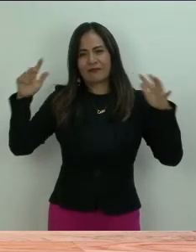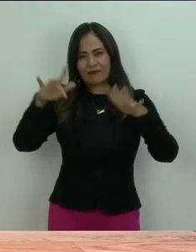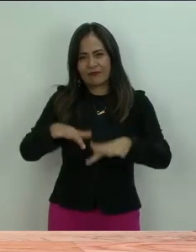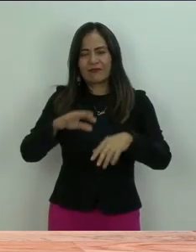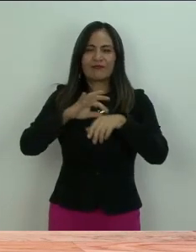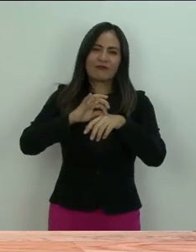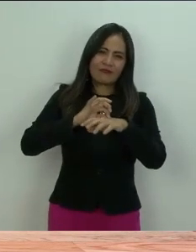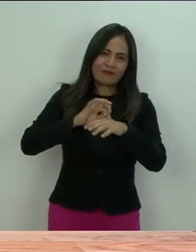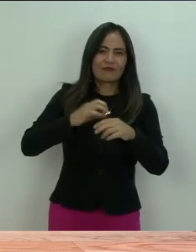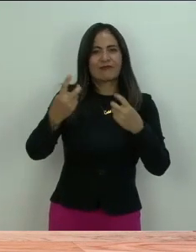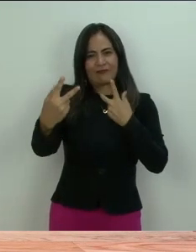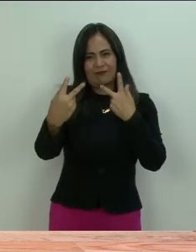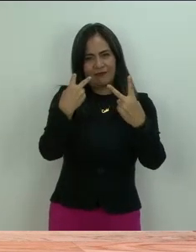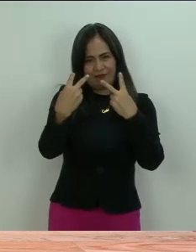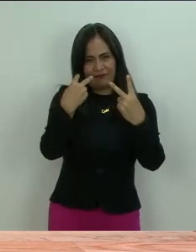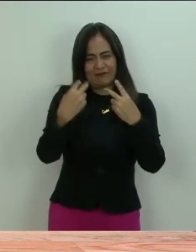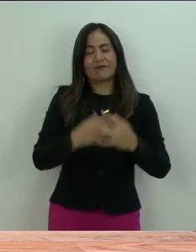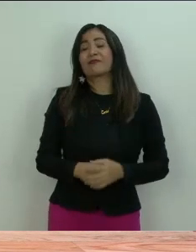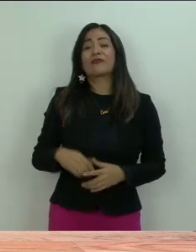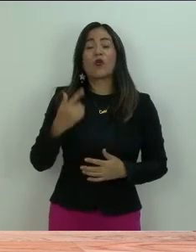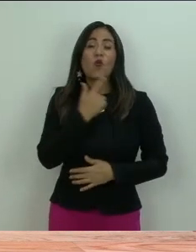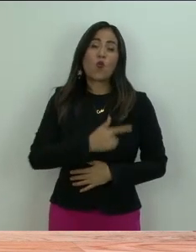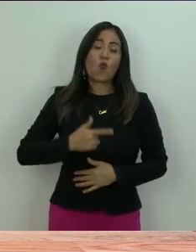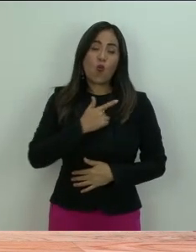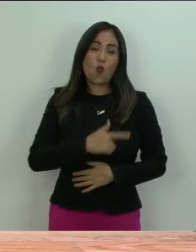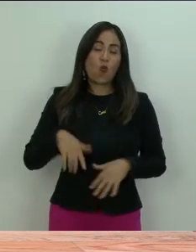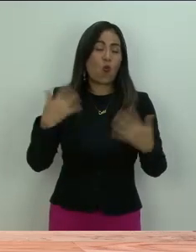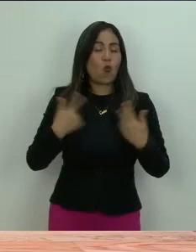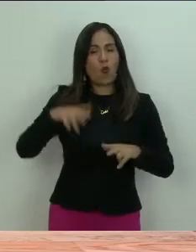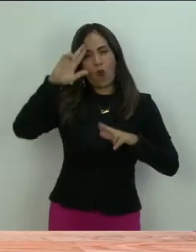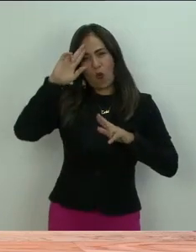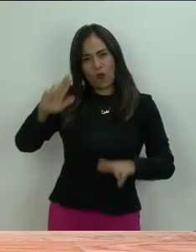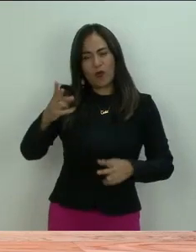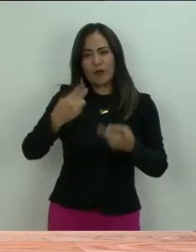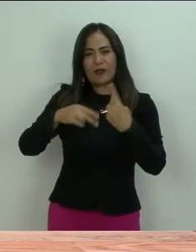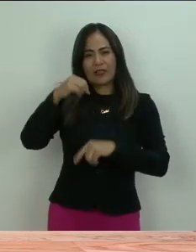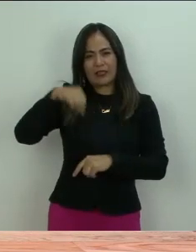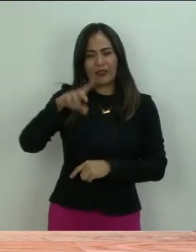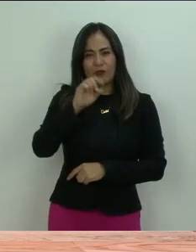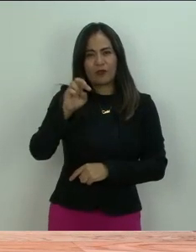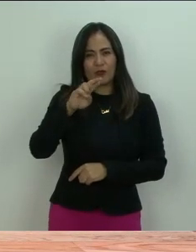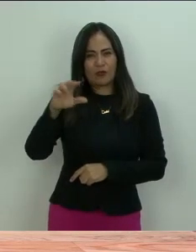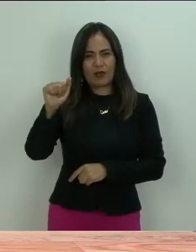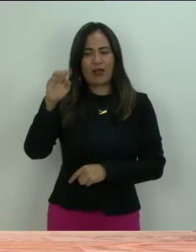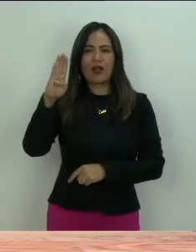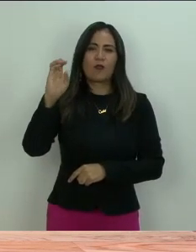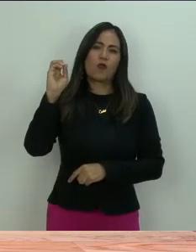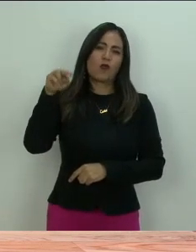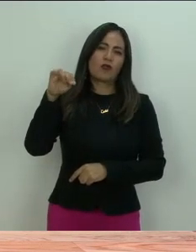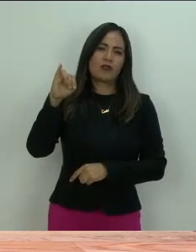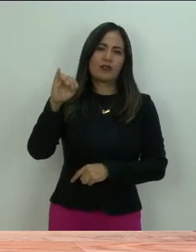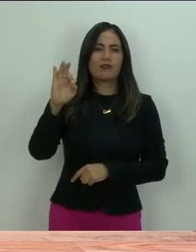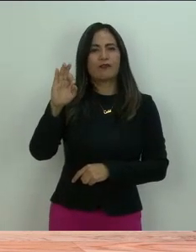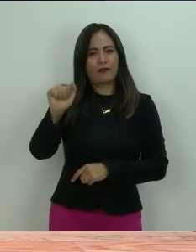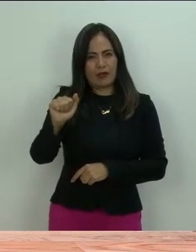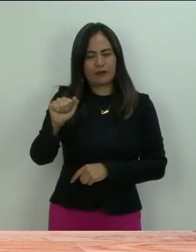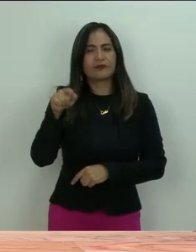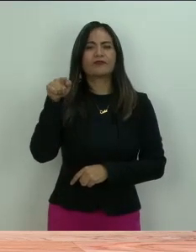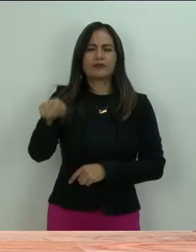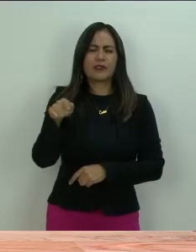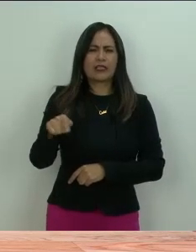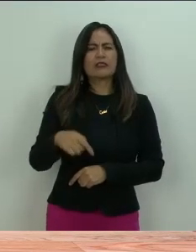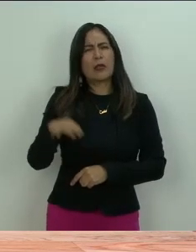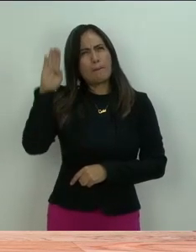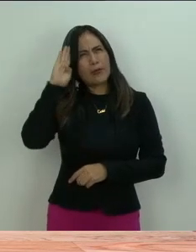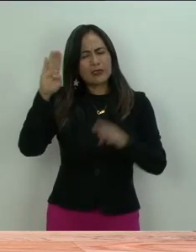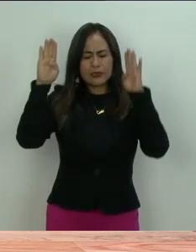acompaña el día de hoy. Es un gusto y es un honor contar con la presencia de la doctora Bonifaz en este tribunal y celebrar mediante la reflexión